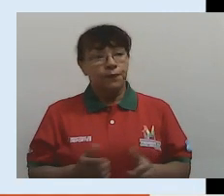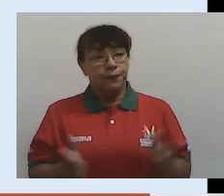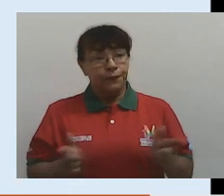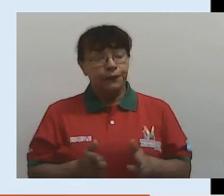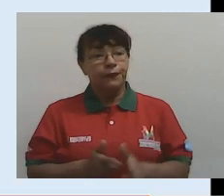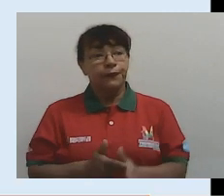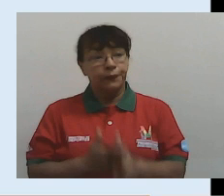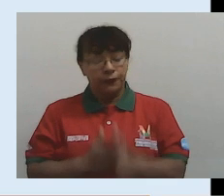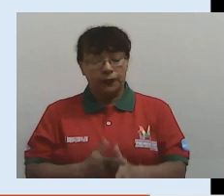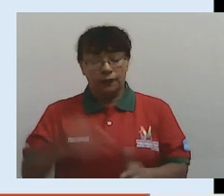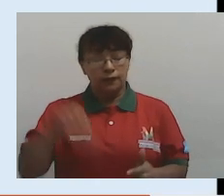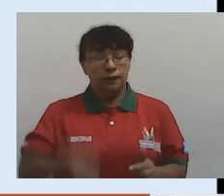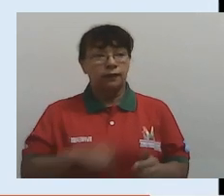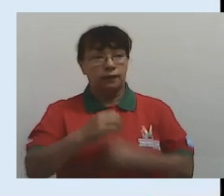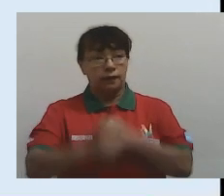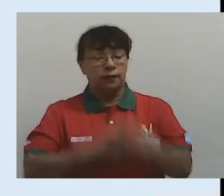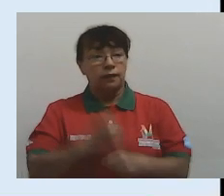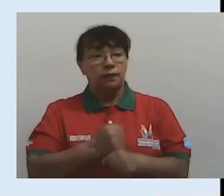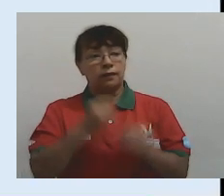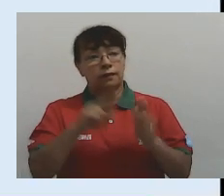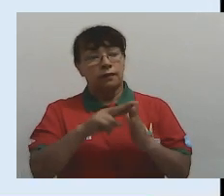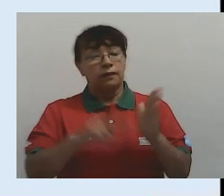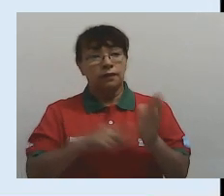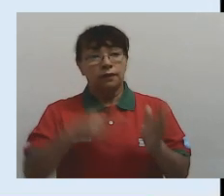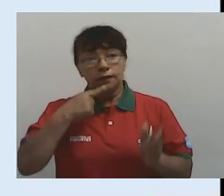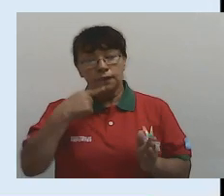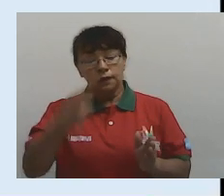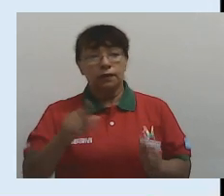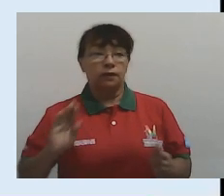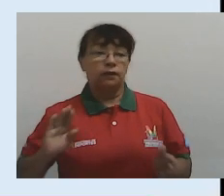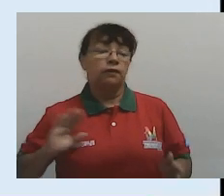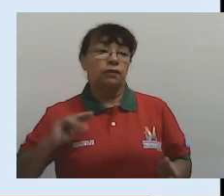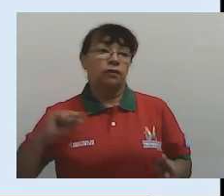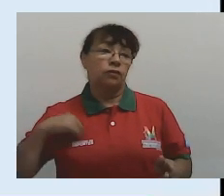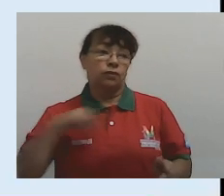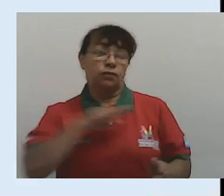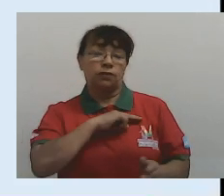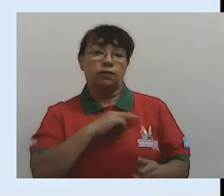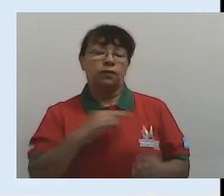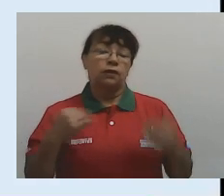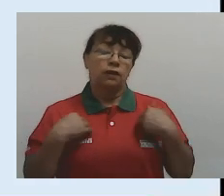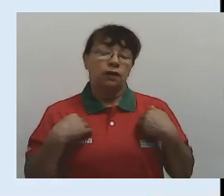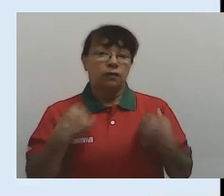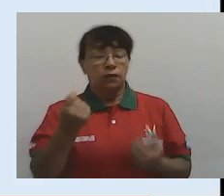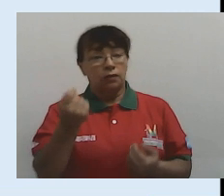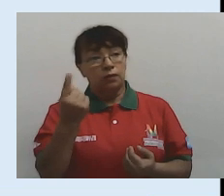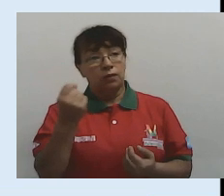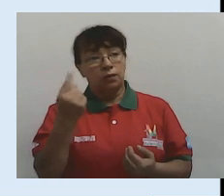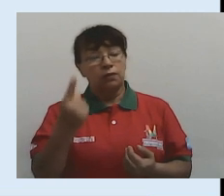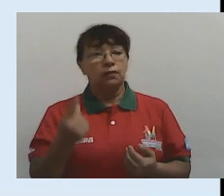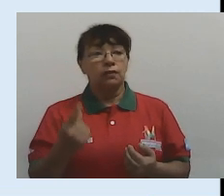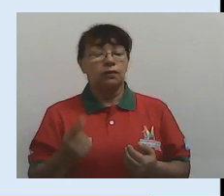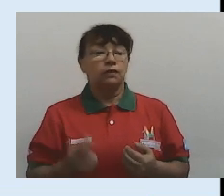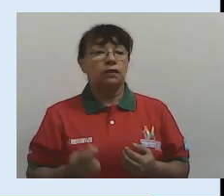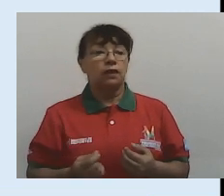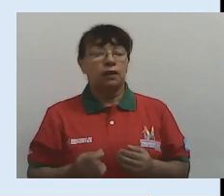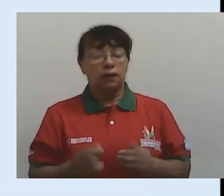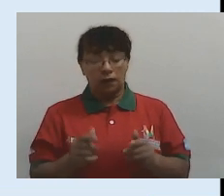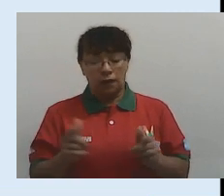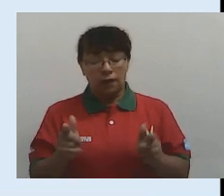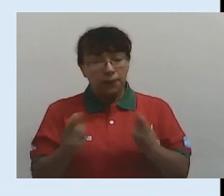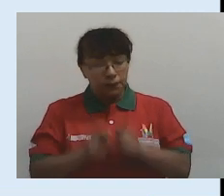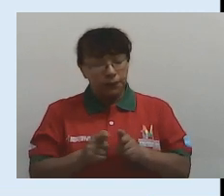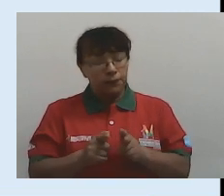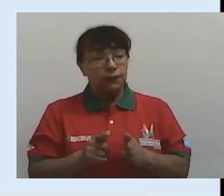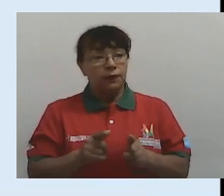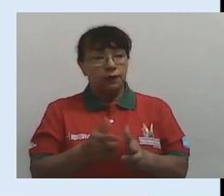este año el reglamento establece que nosotros tenemos 11 eventos. Del mini atletismo como tal son